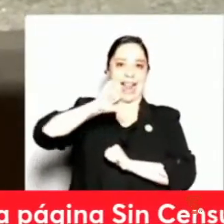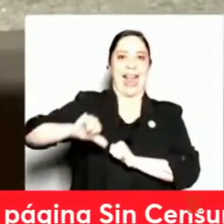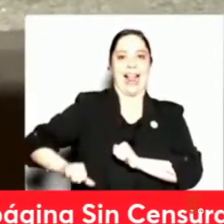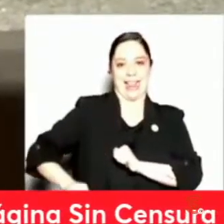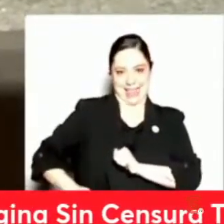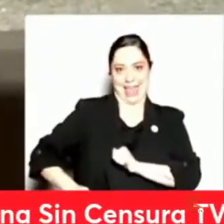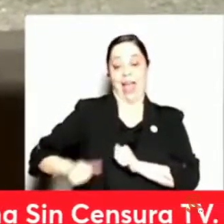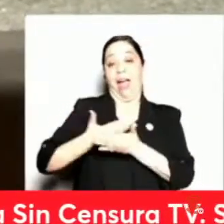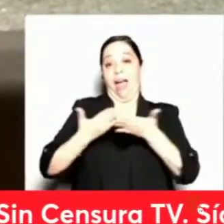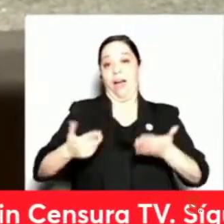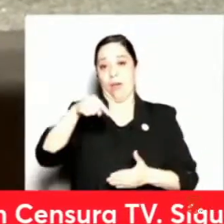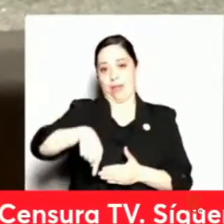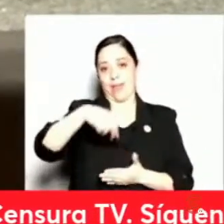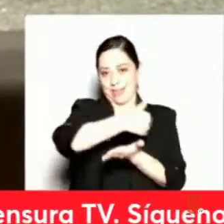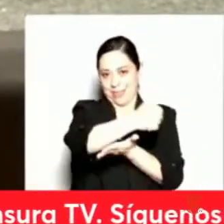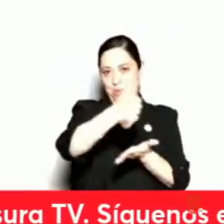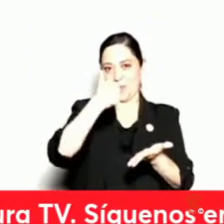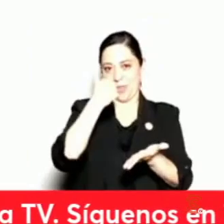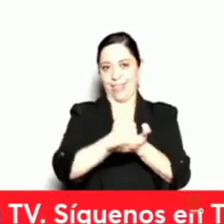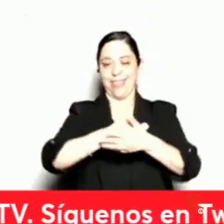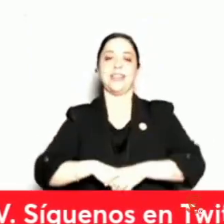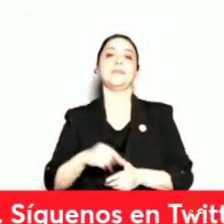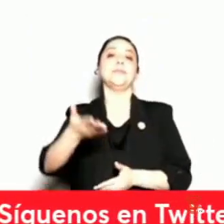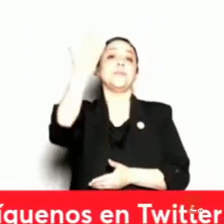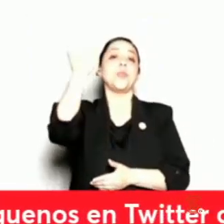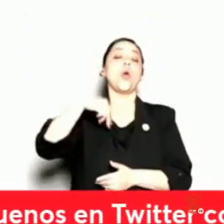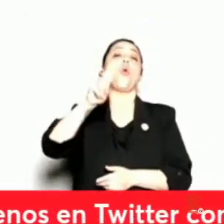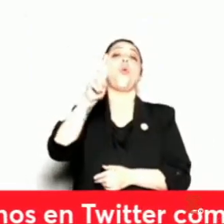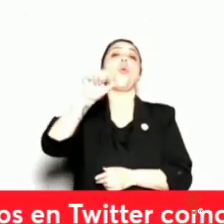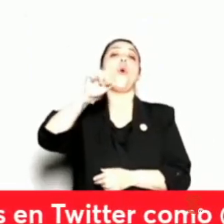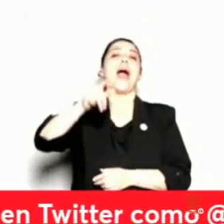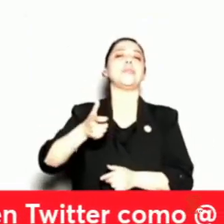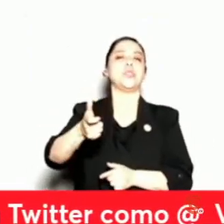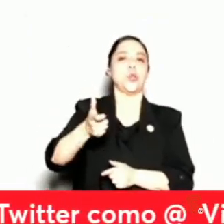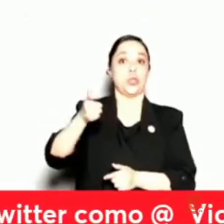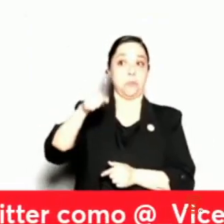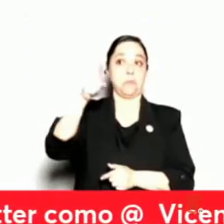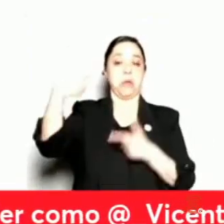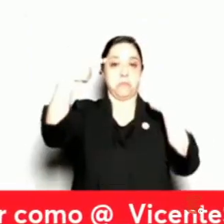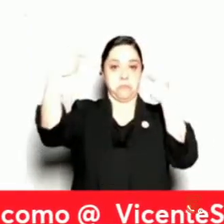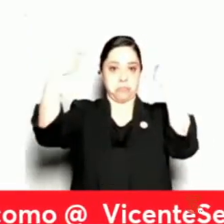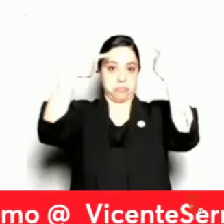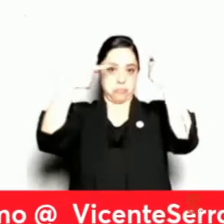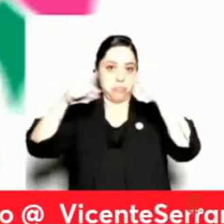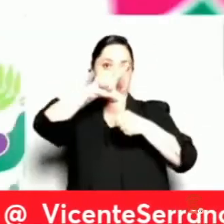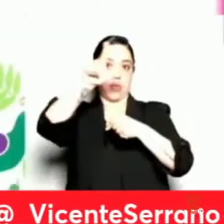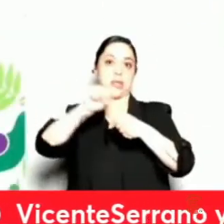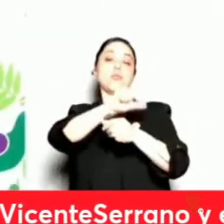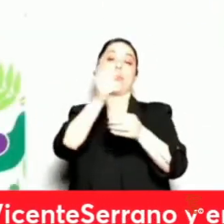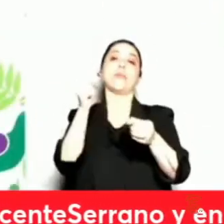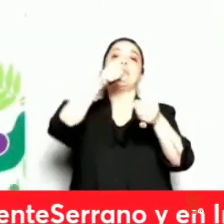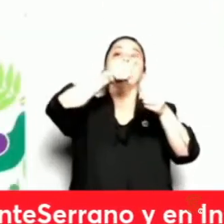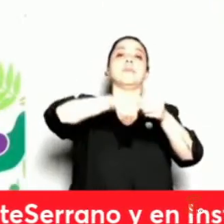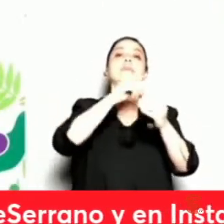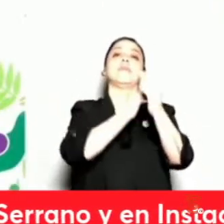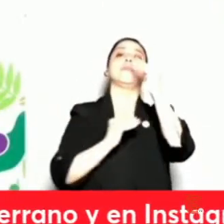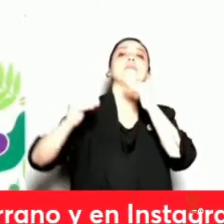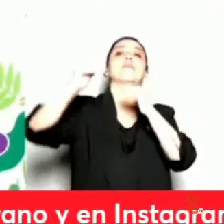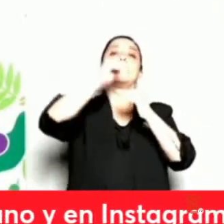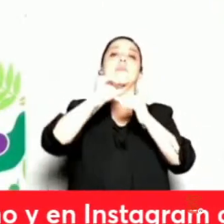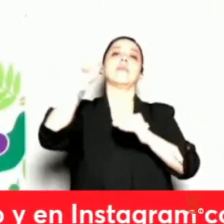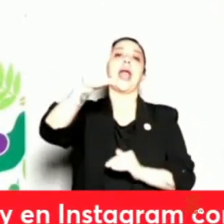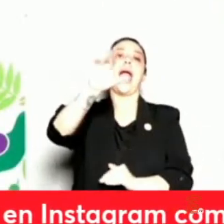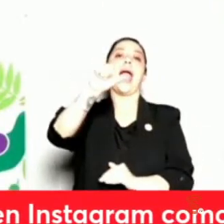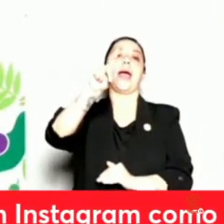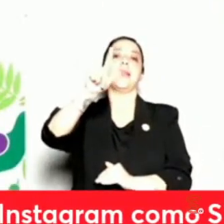ciudad. Arquitecto egresado de la UAM Xochimilco, con posgrado en el Instituto de Arquitectura Avanzada de Cataluña en